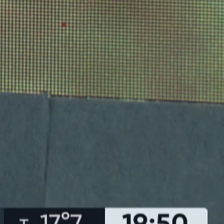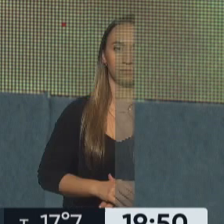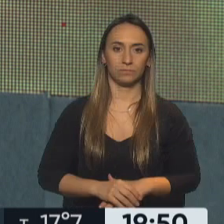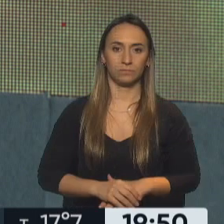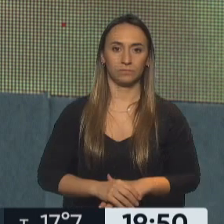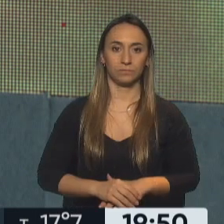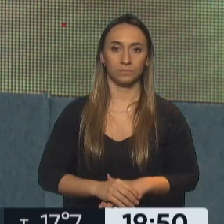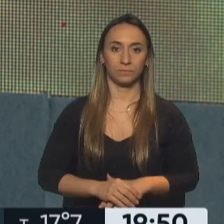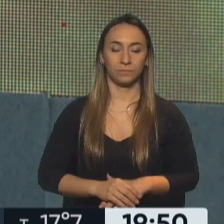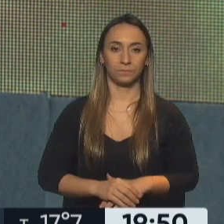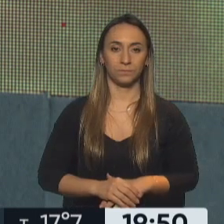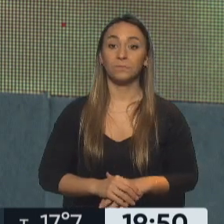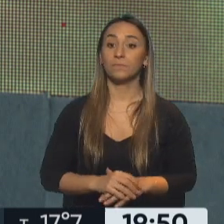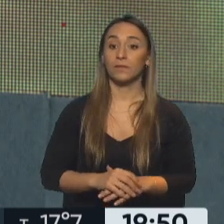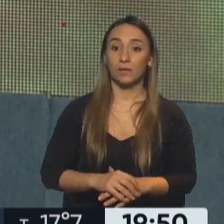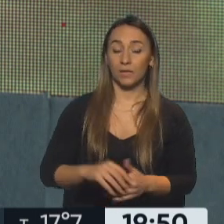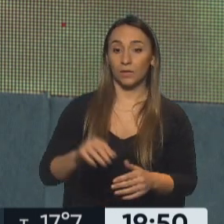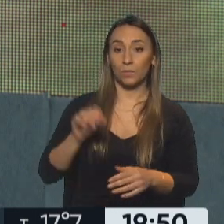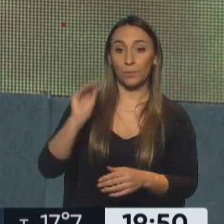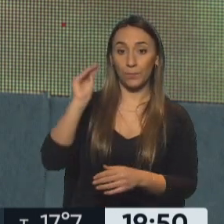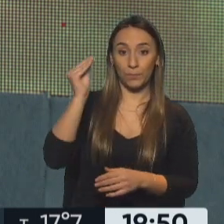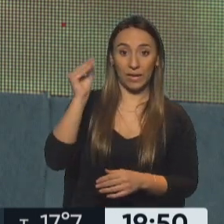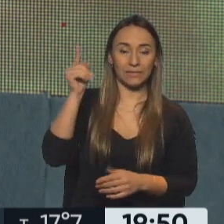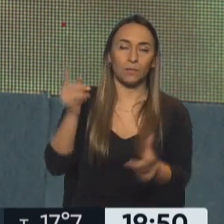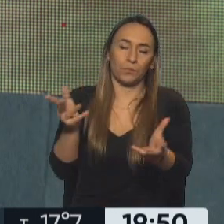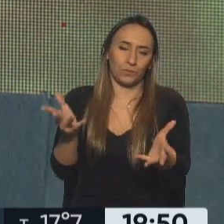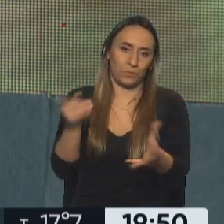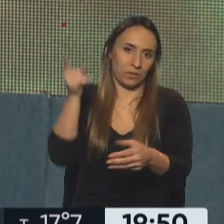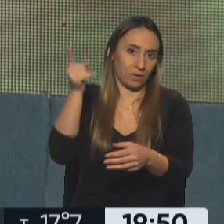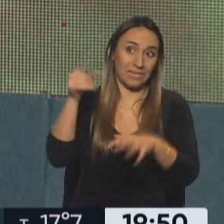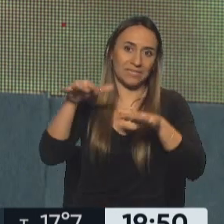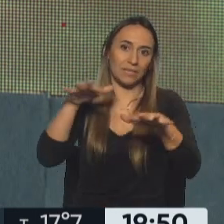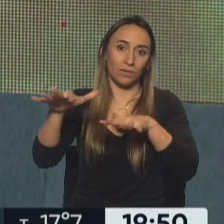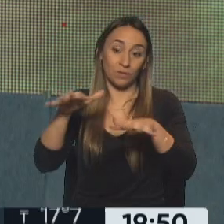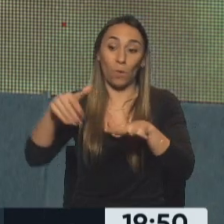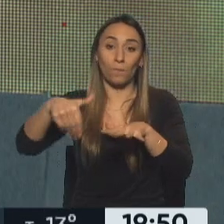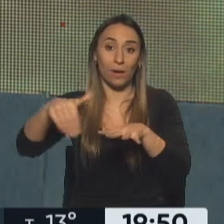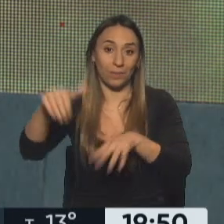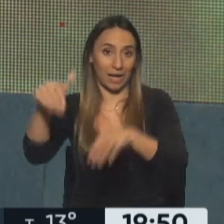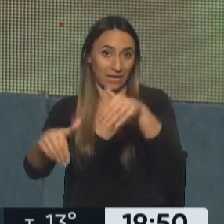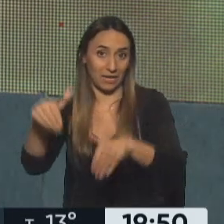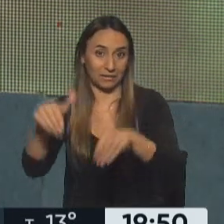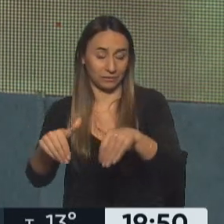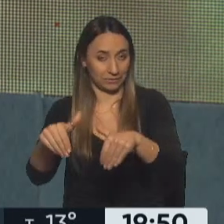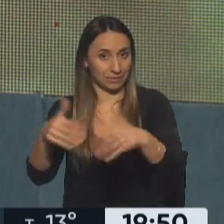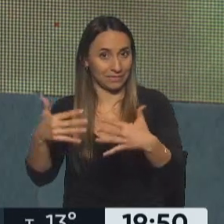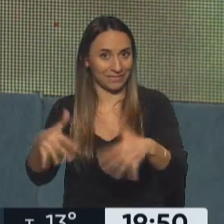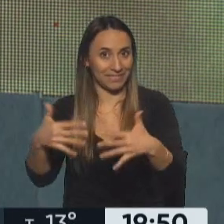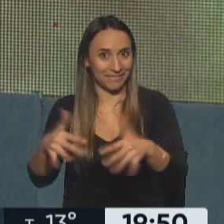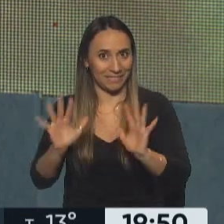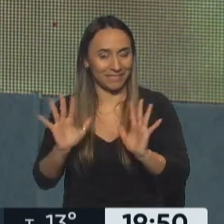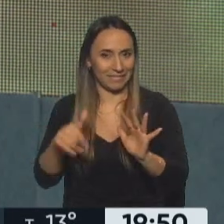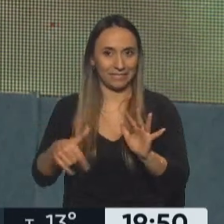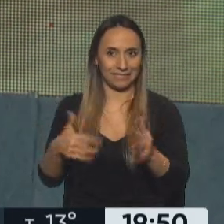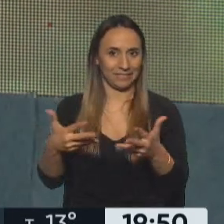Sí, vamos a hablar de Brasil porque por supuesto el clima electoral está cada vez más presente y en ese